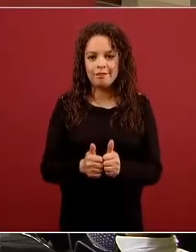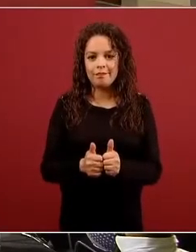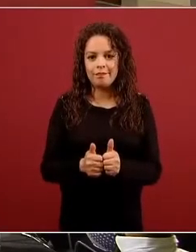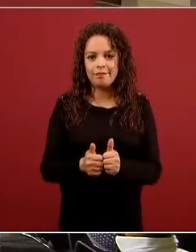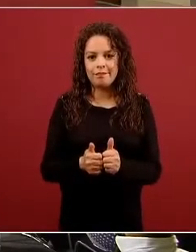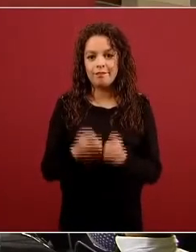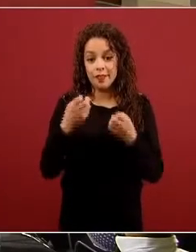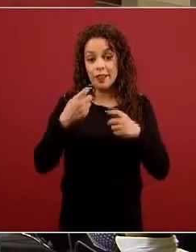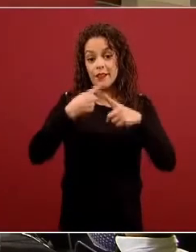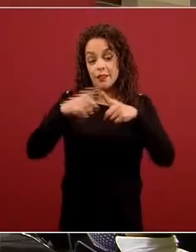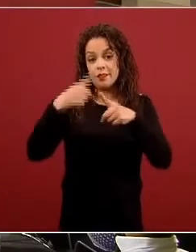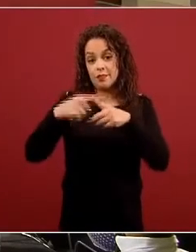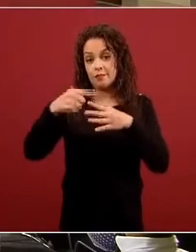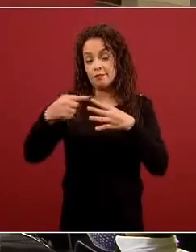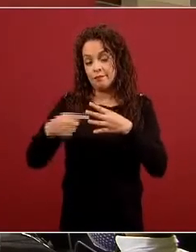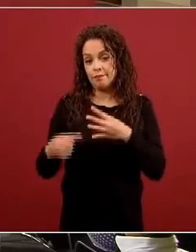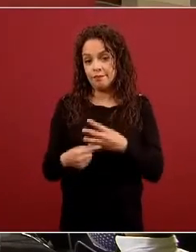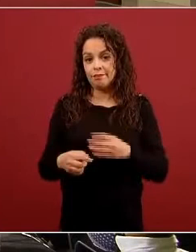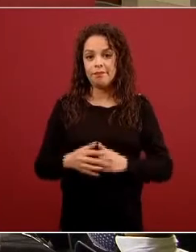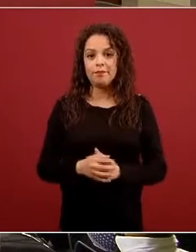Los